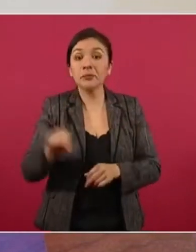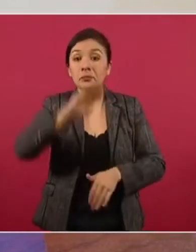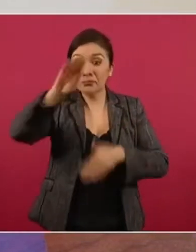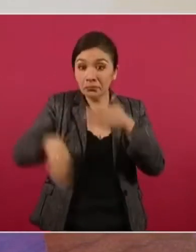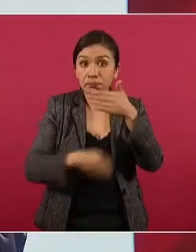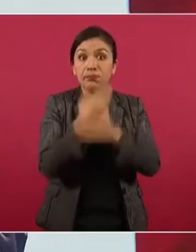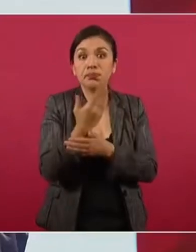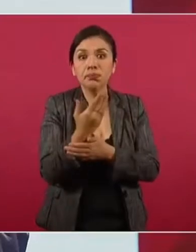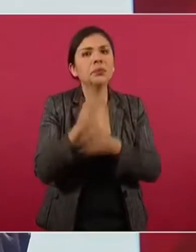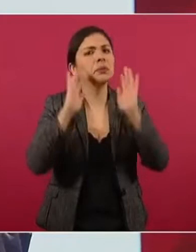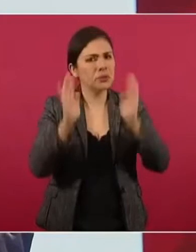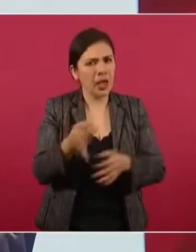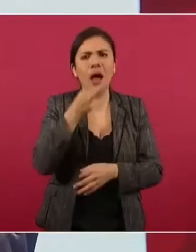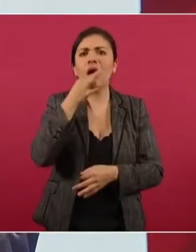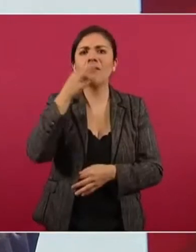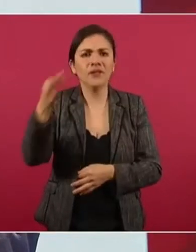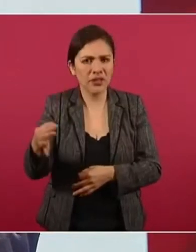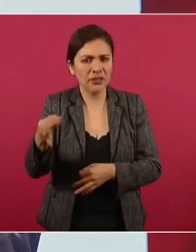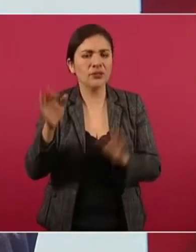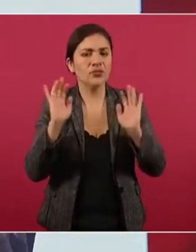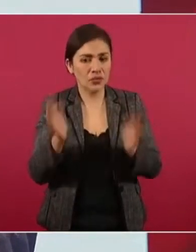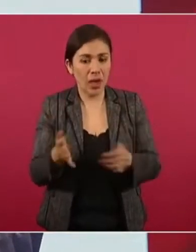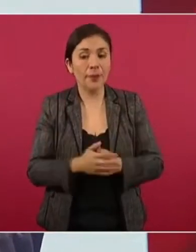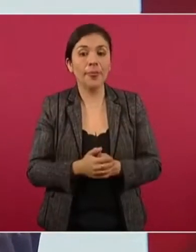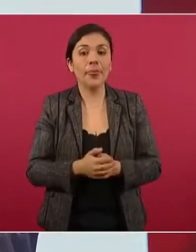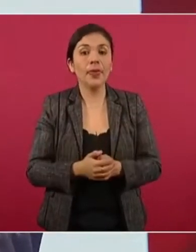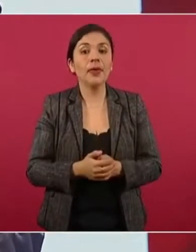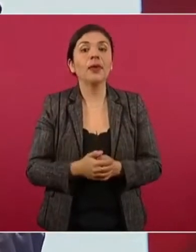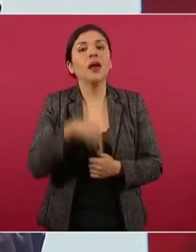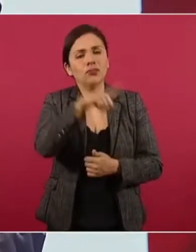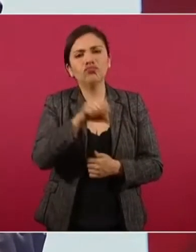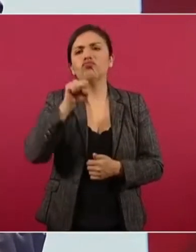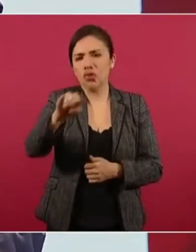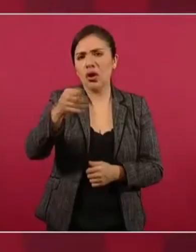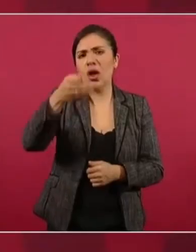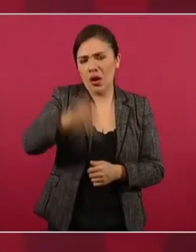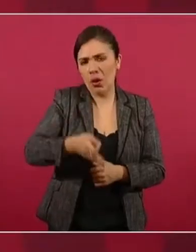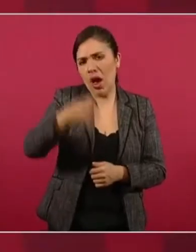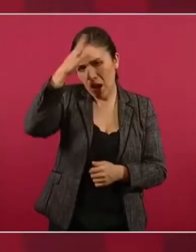siguiente ya se informó y él hace el reconocimiento